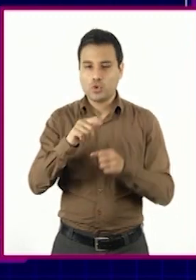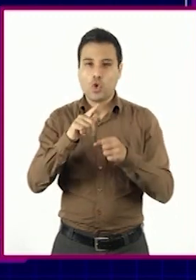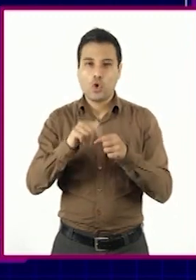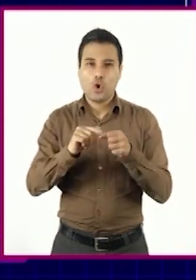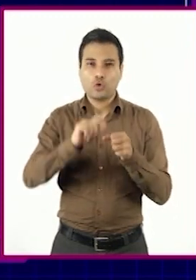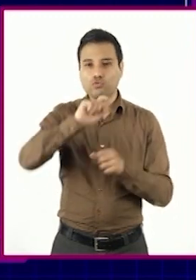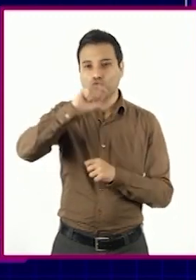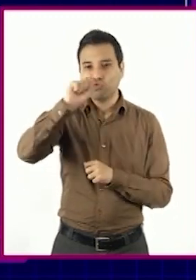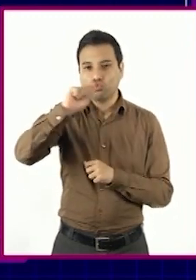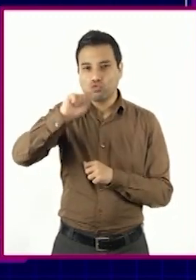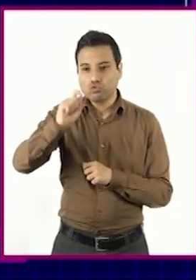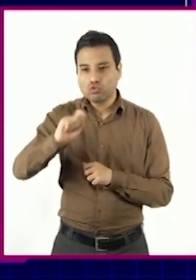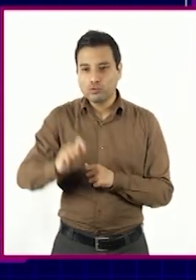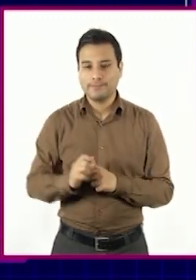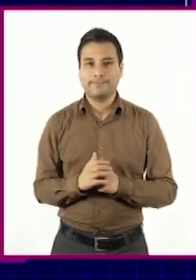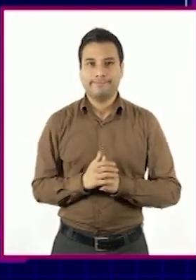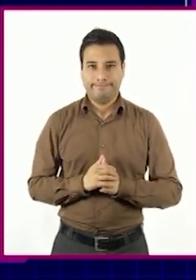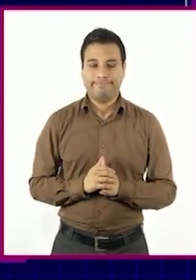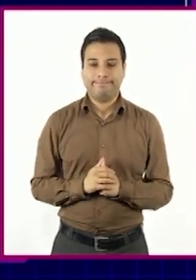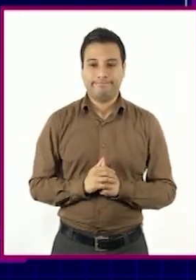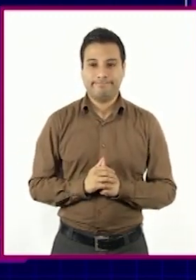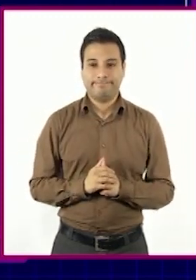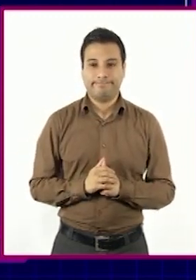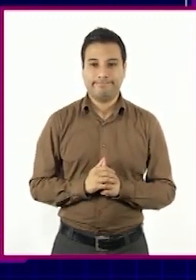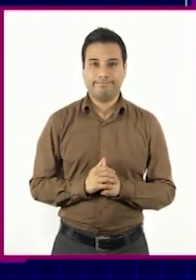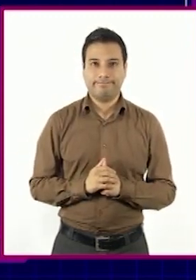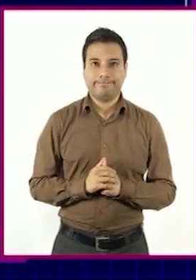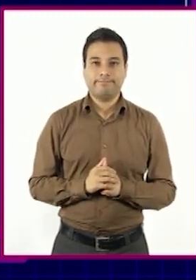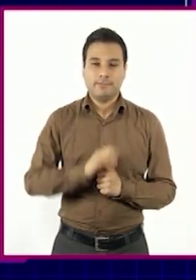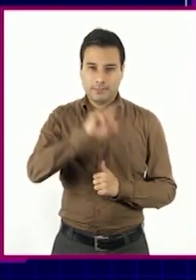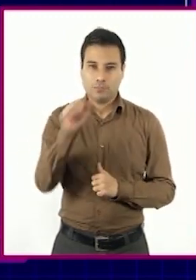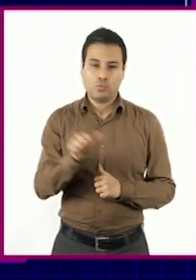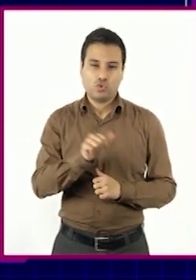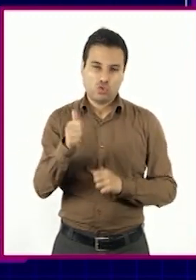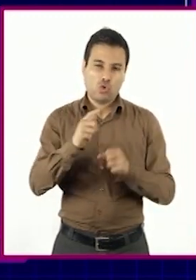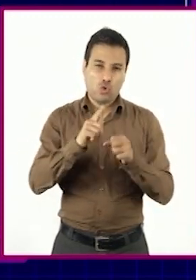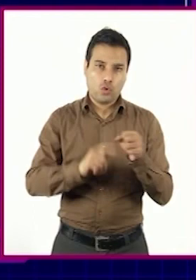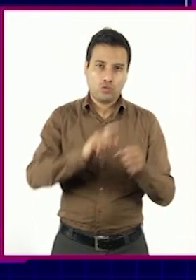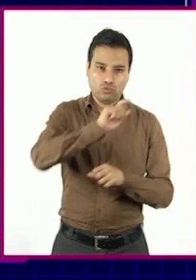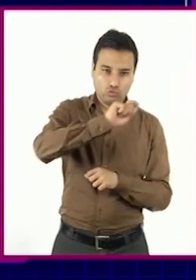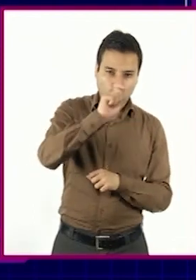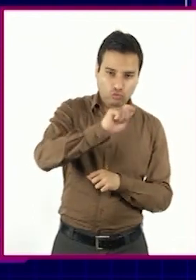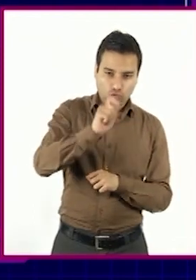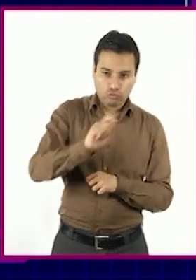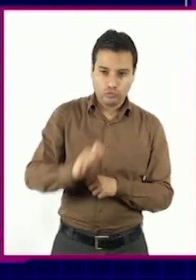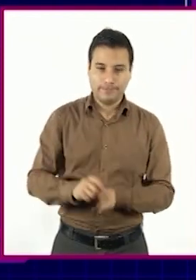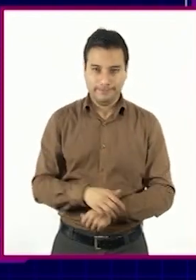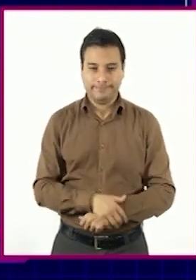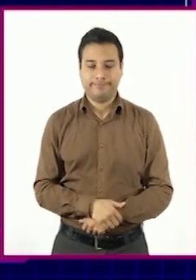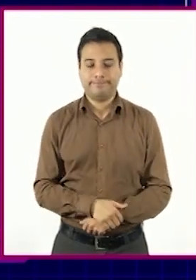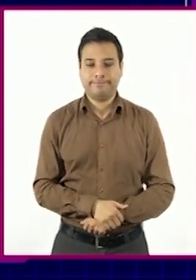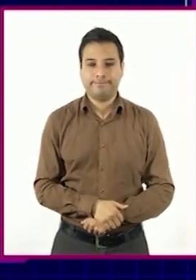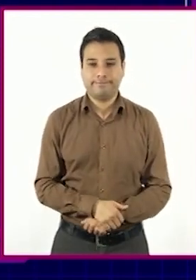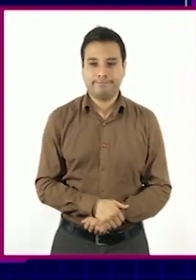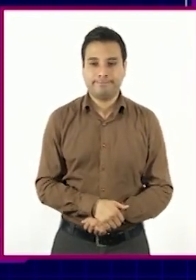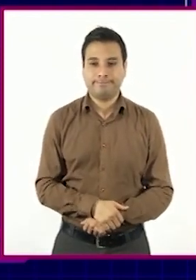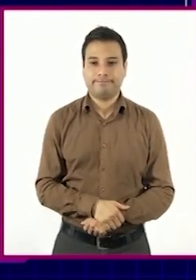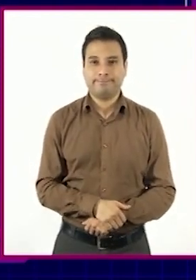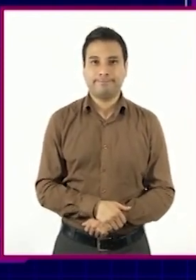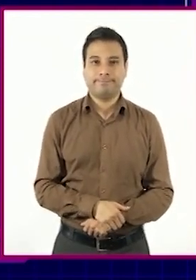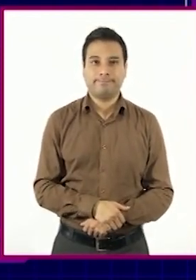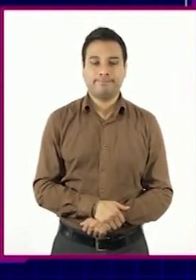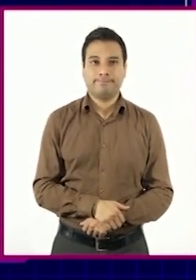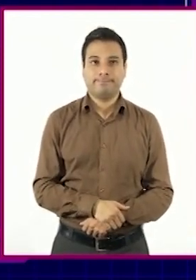su gusto. Como son solo 2 ángulos, el ángulo de 261 grados es el sector que